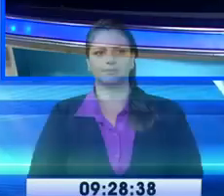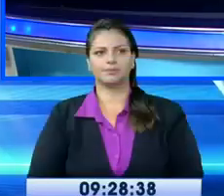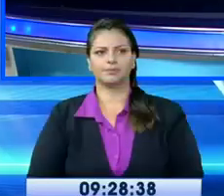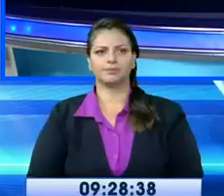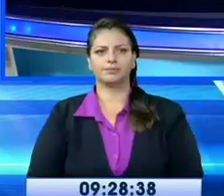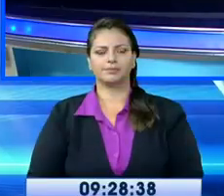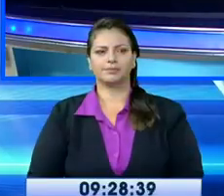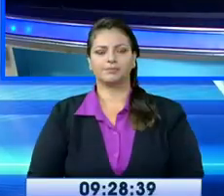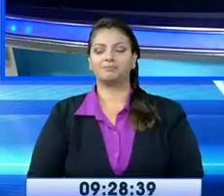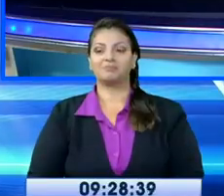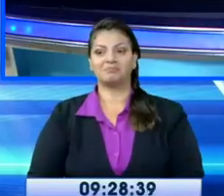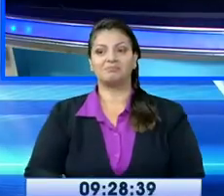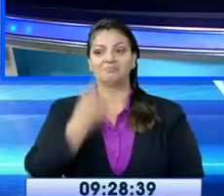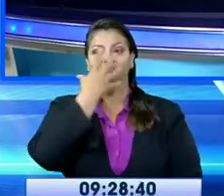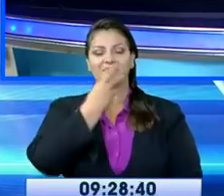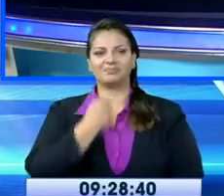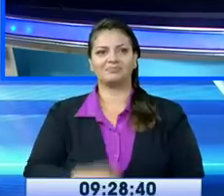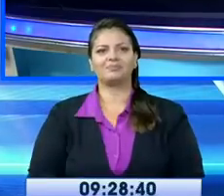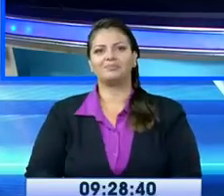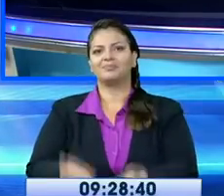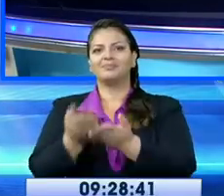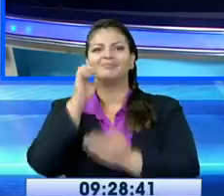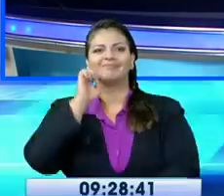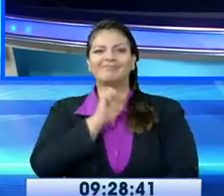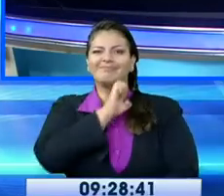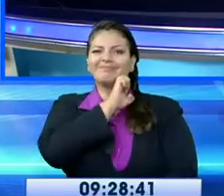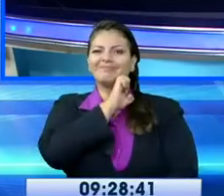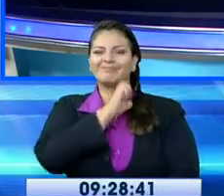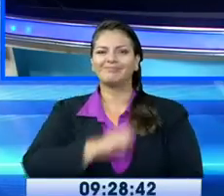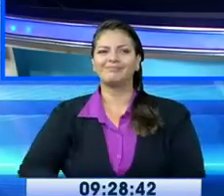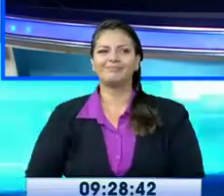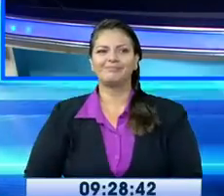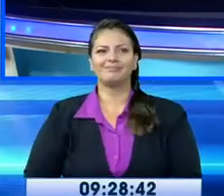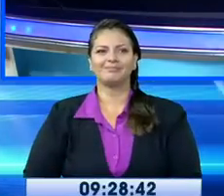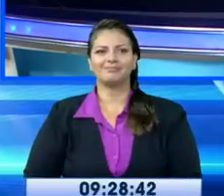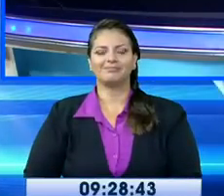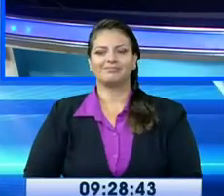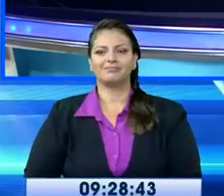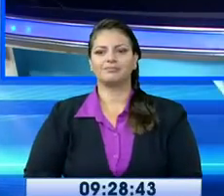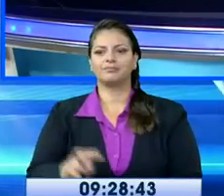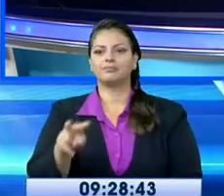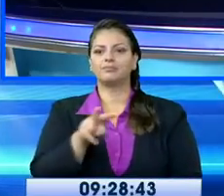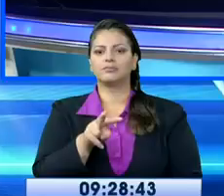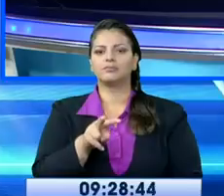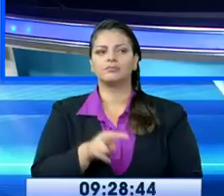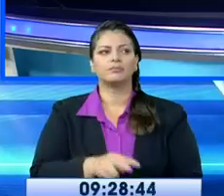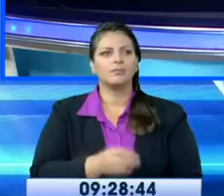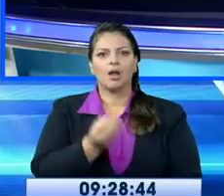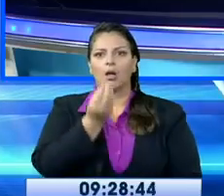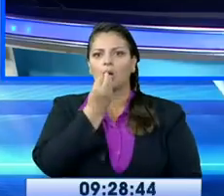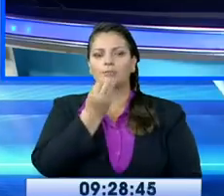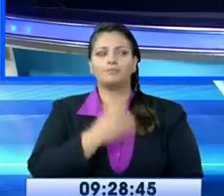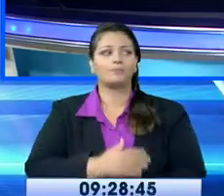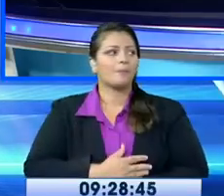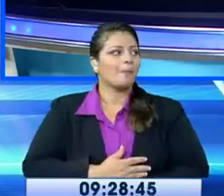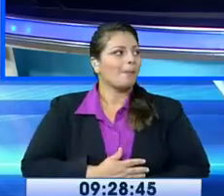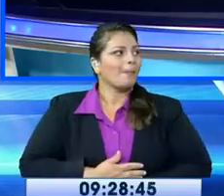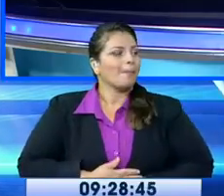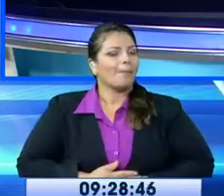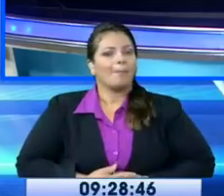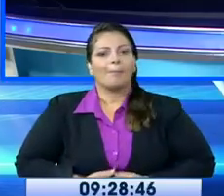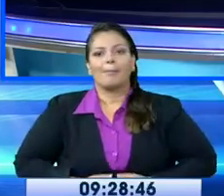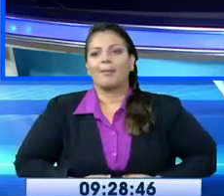Espectacular, ¿no? Increíble. Bueno, vamos otra vez con Enrique. Enrique, para despertar el hambre a esta hora. El apetito.